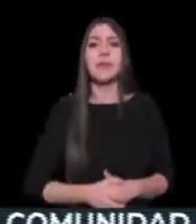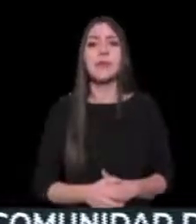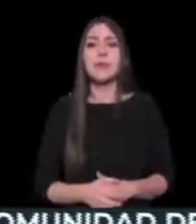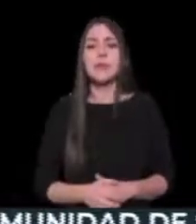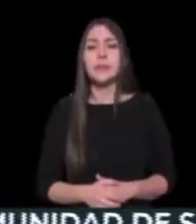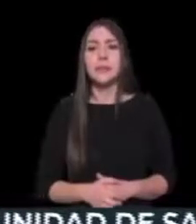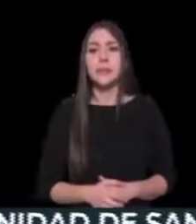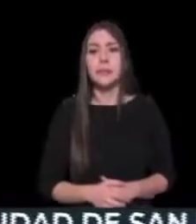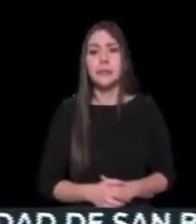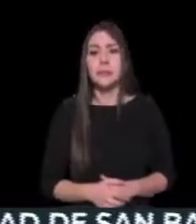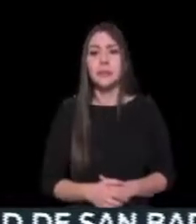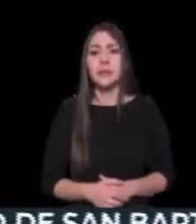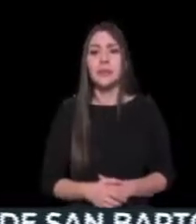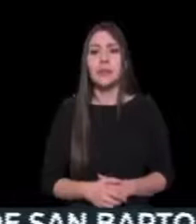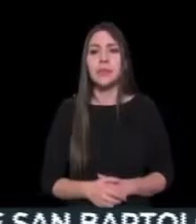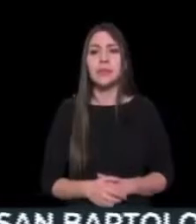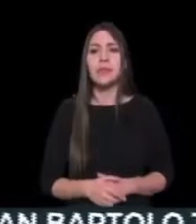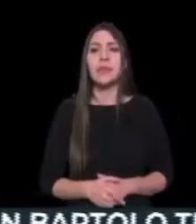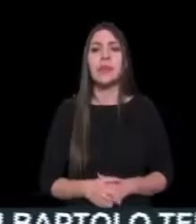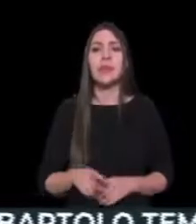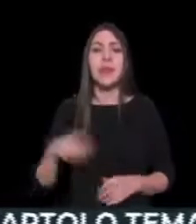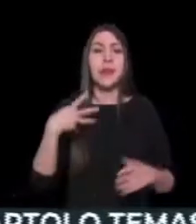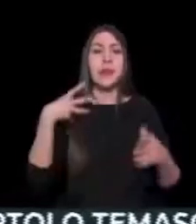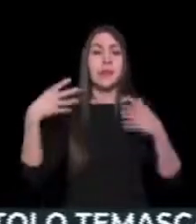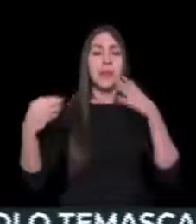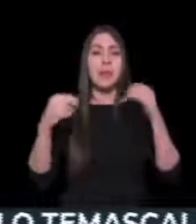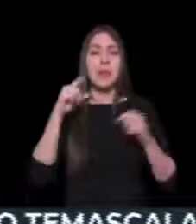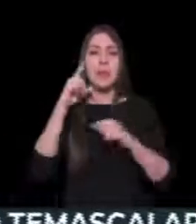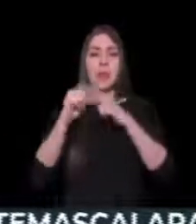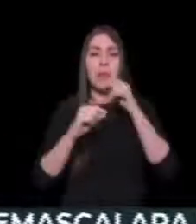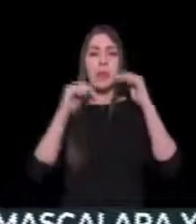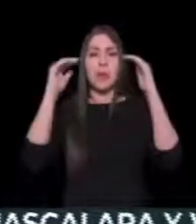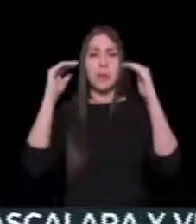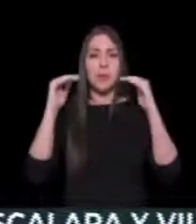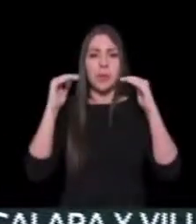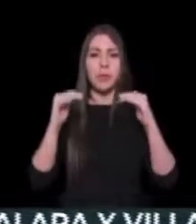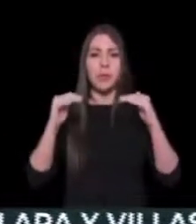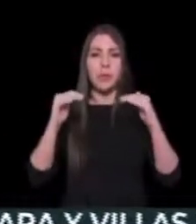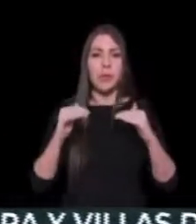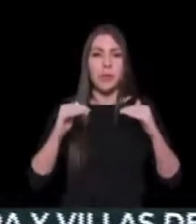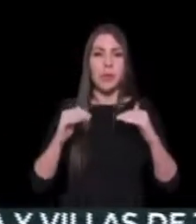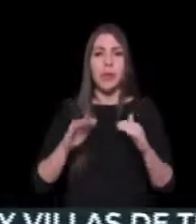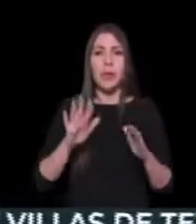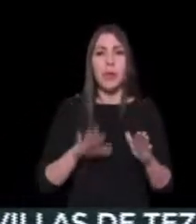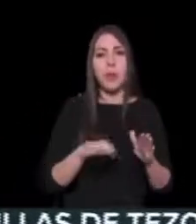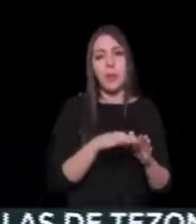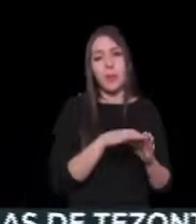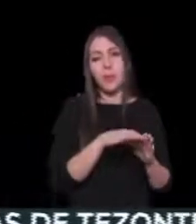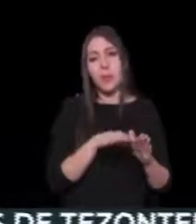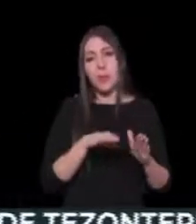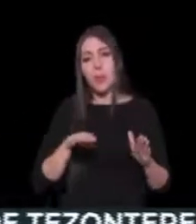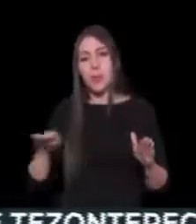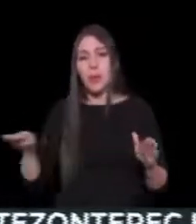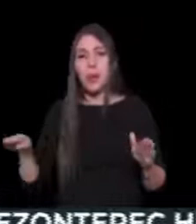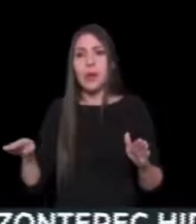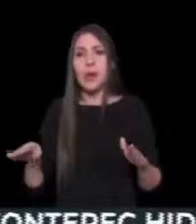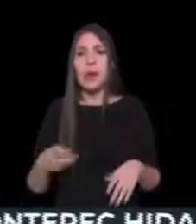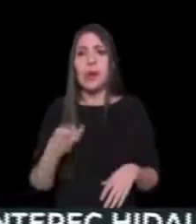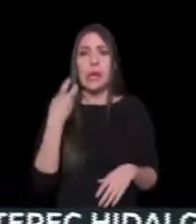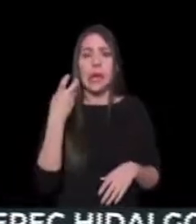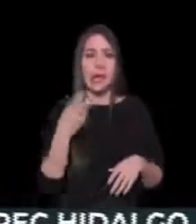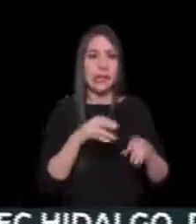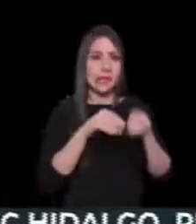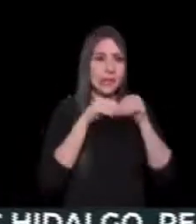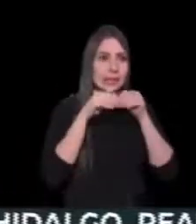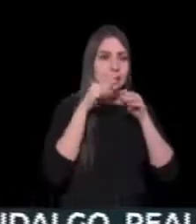parafraseo, ya está bajando la epidemia, estamos entrando en una meseta. Yo creo que esa era la nota. Y en